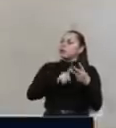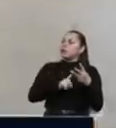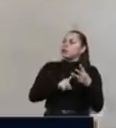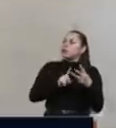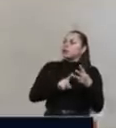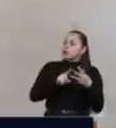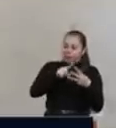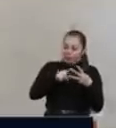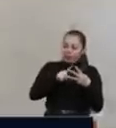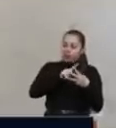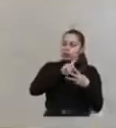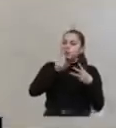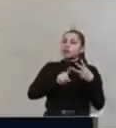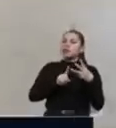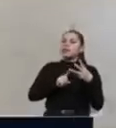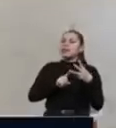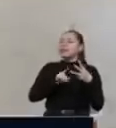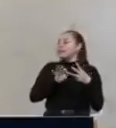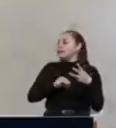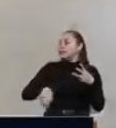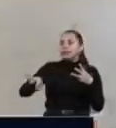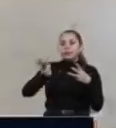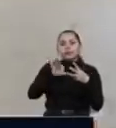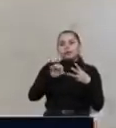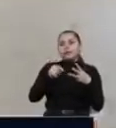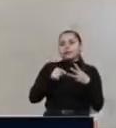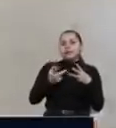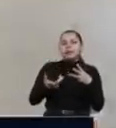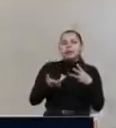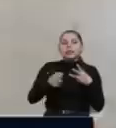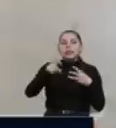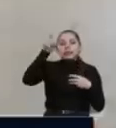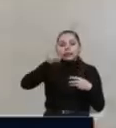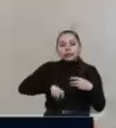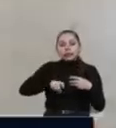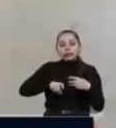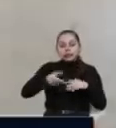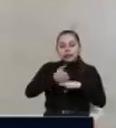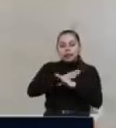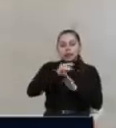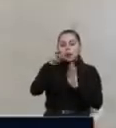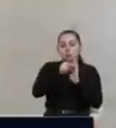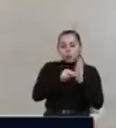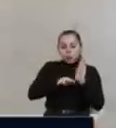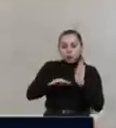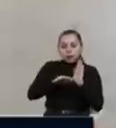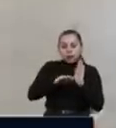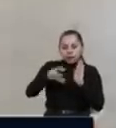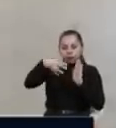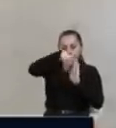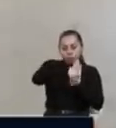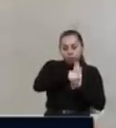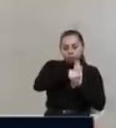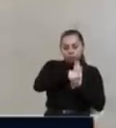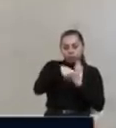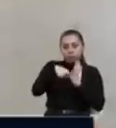acción indispensable que se ha definido en la política contra las drogas.